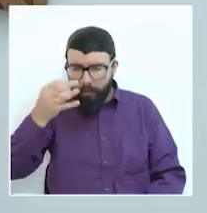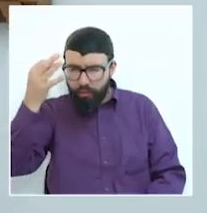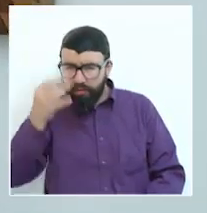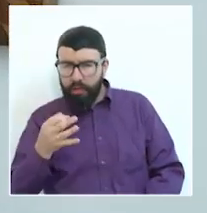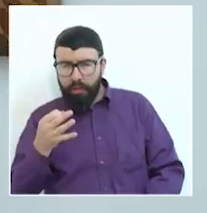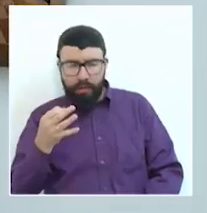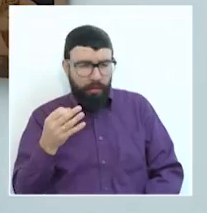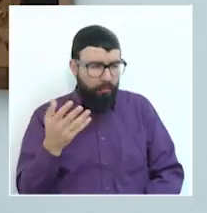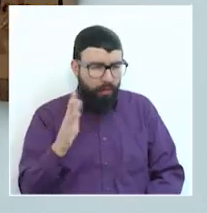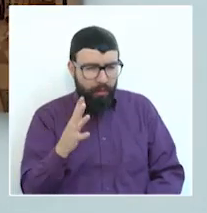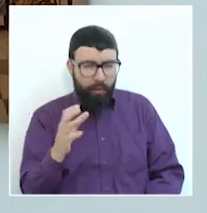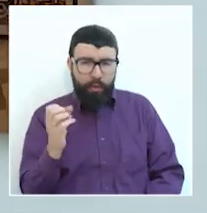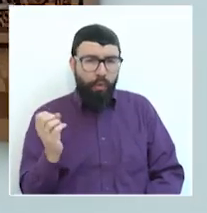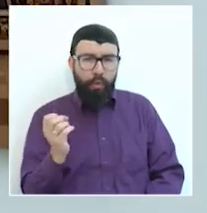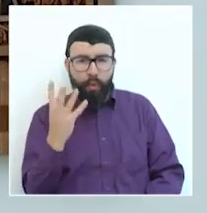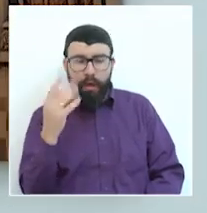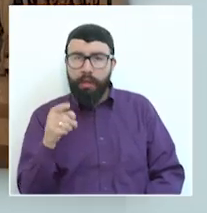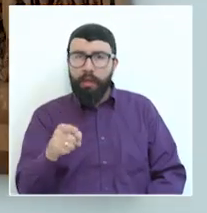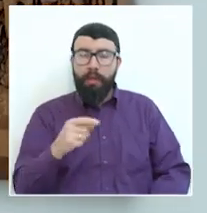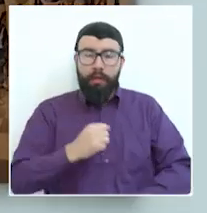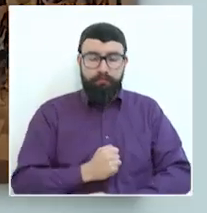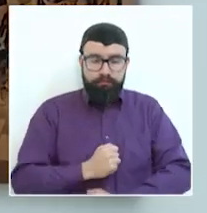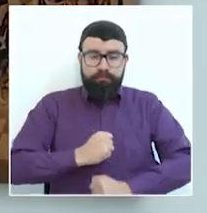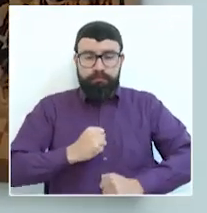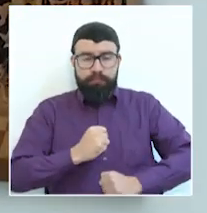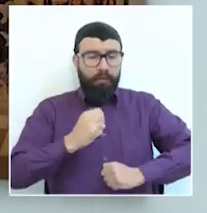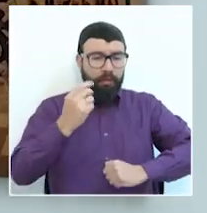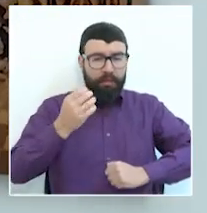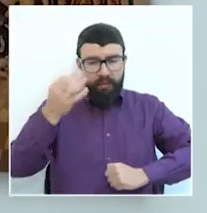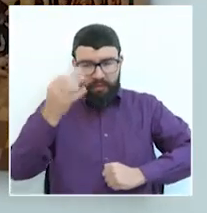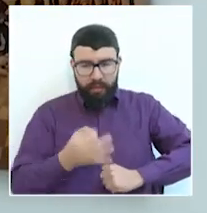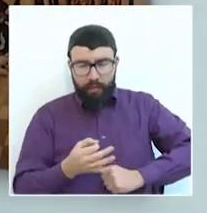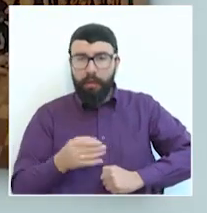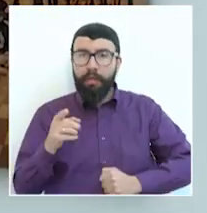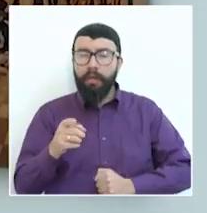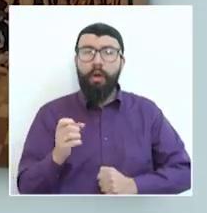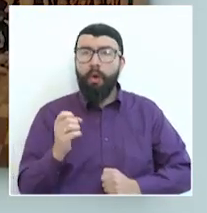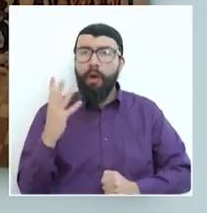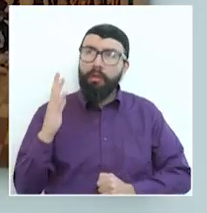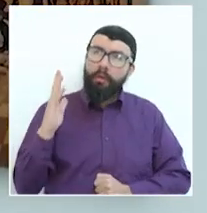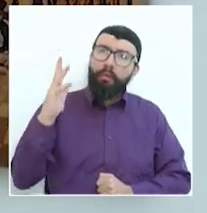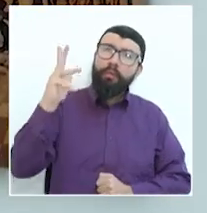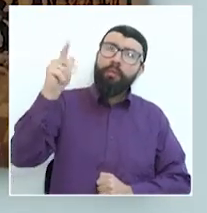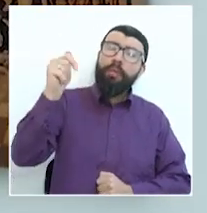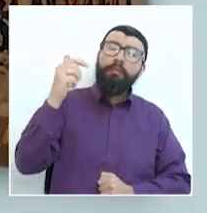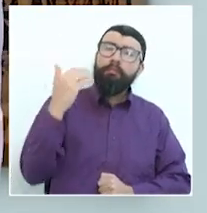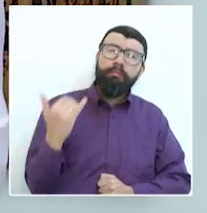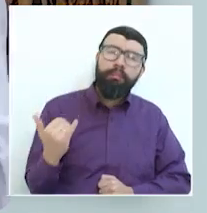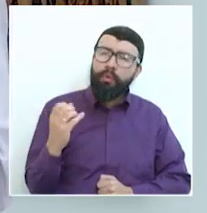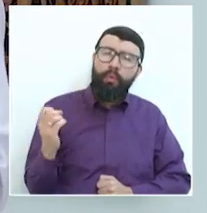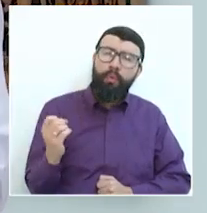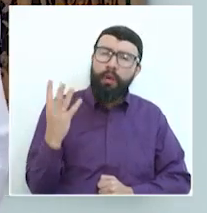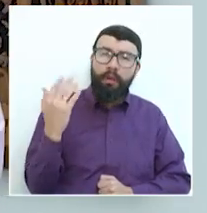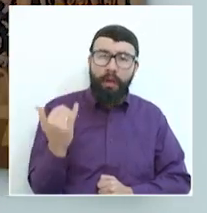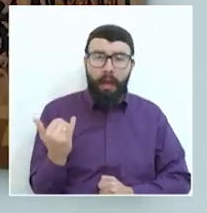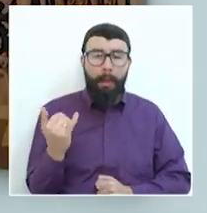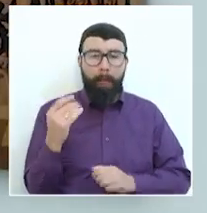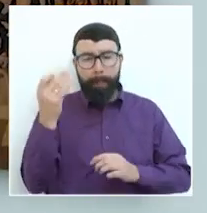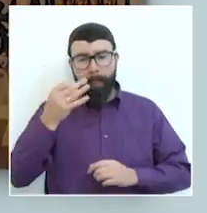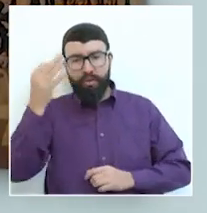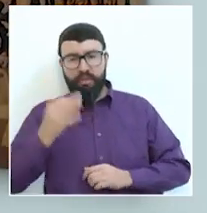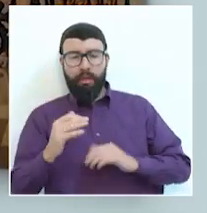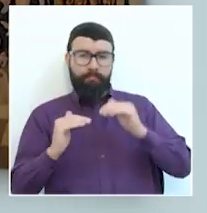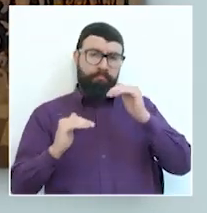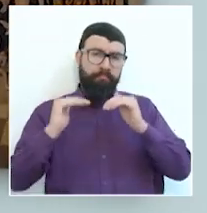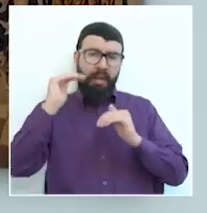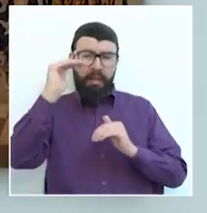conversión más o menos, que es el peso dividido en la talla elevada al cuadrado, nos comienza a dar un índice. Ese índice